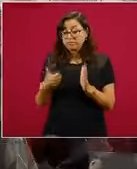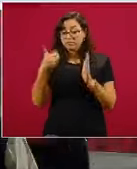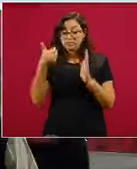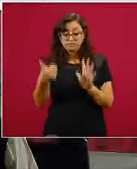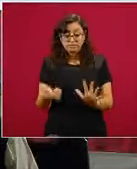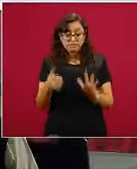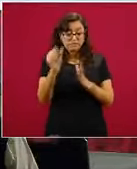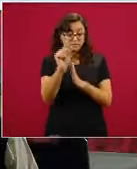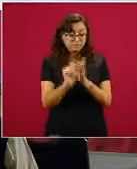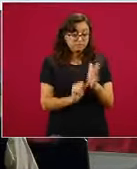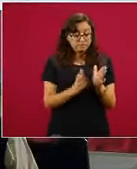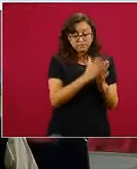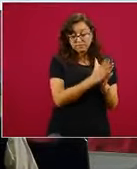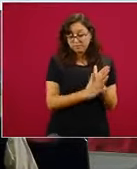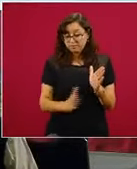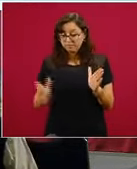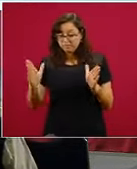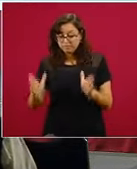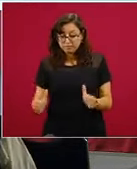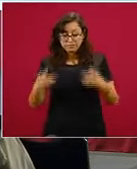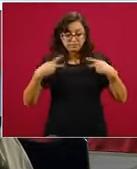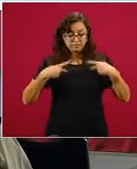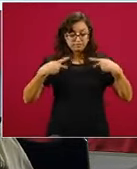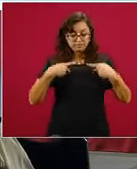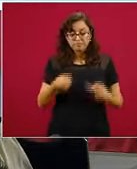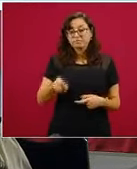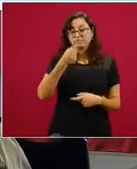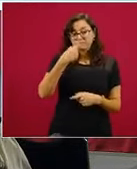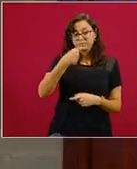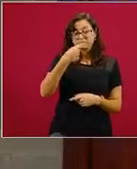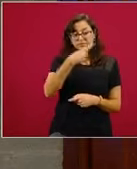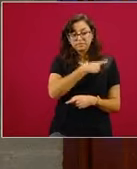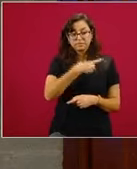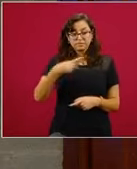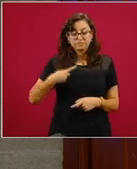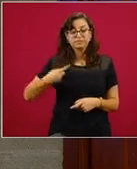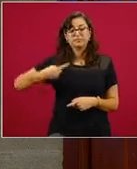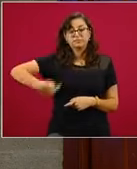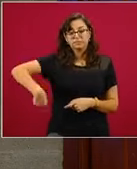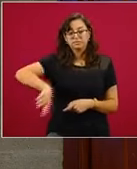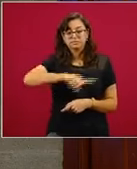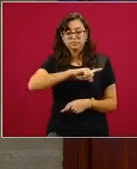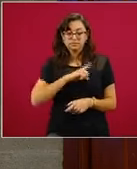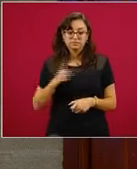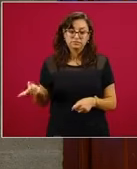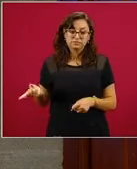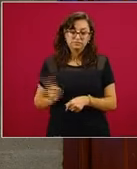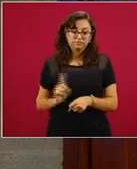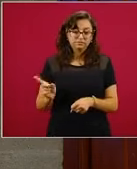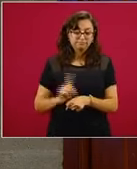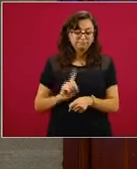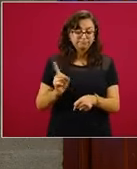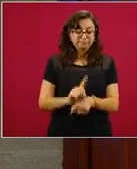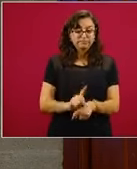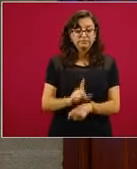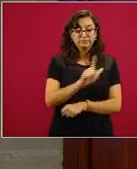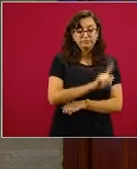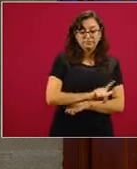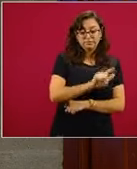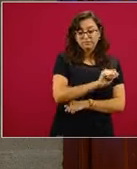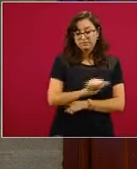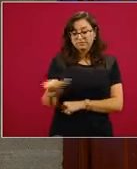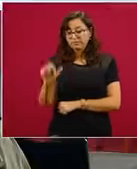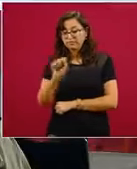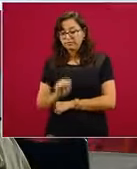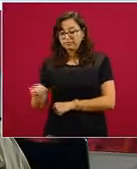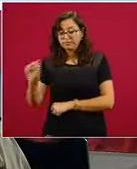que como mínimo tenemos a una persona afectada, nosotros lo estamos viendo de manera diaria, de lunes a sábado, por